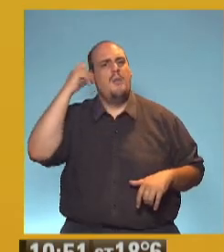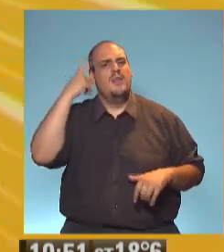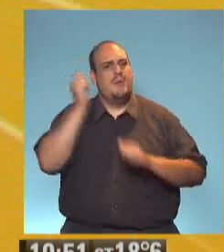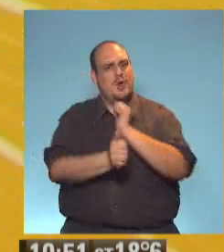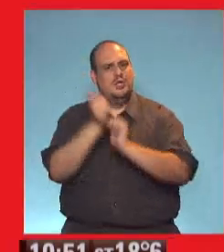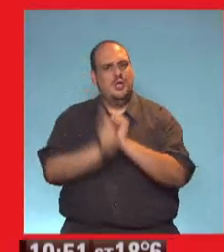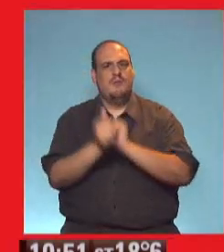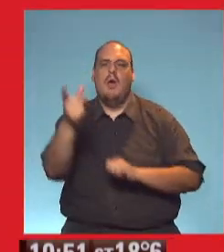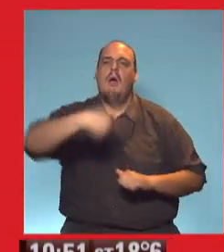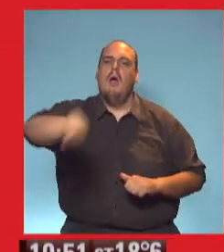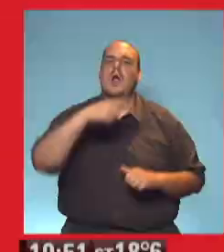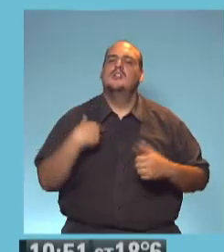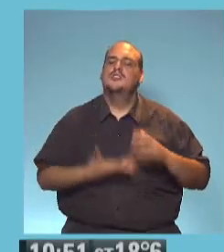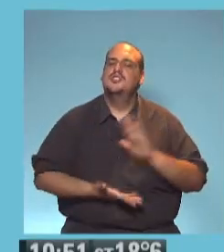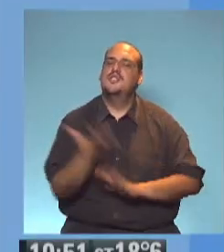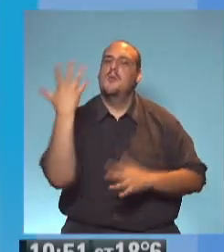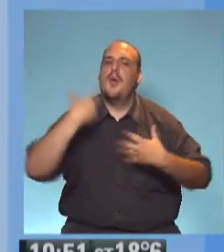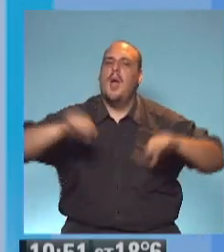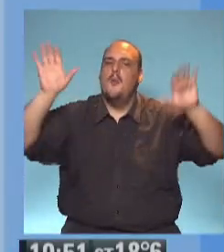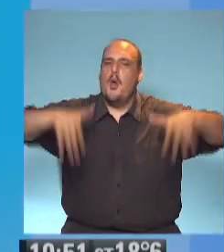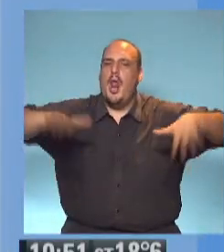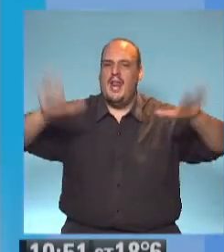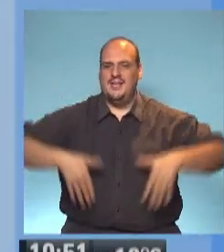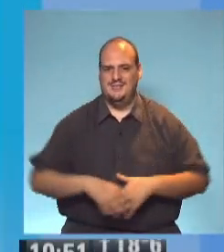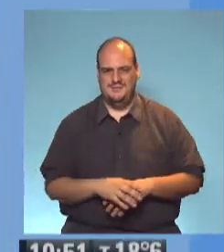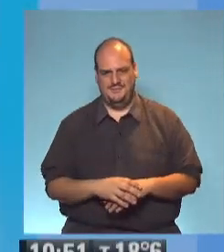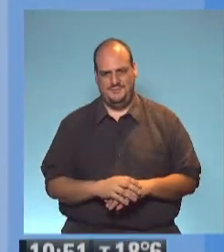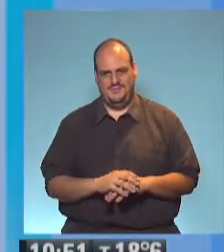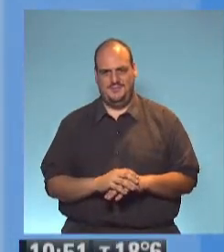Él nos lleva a volar.